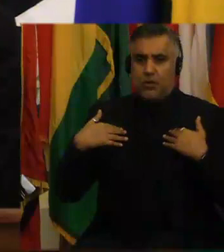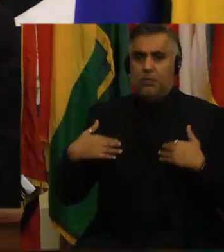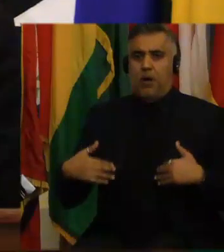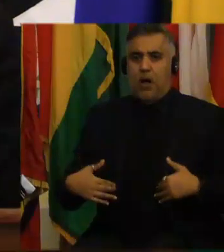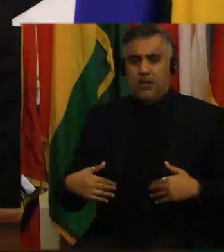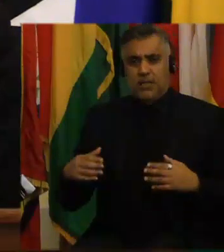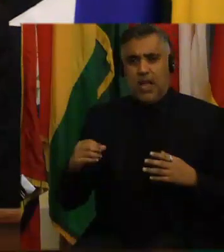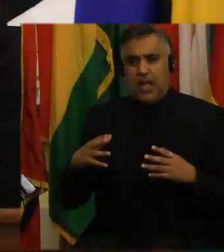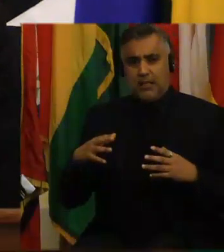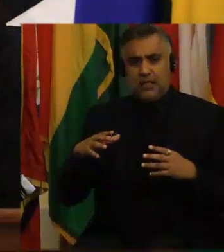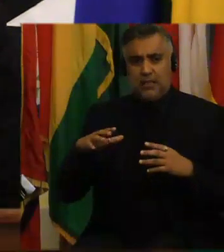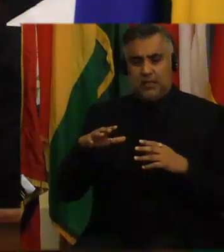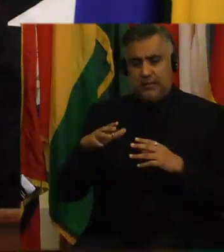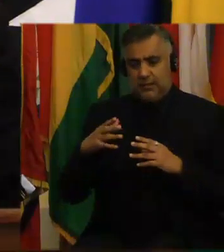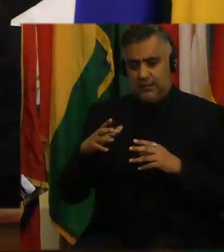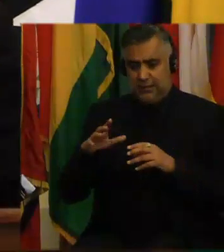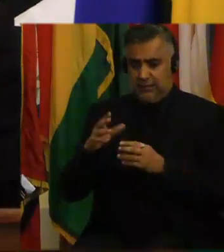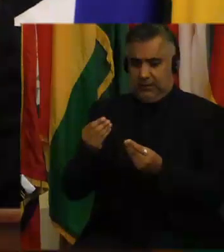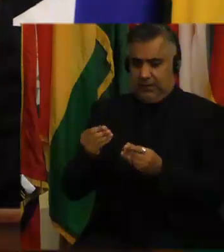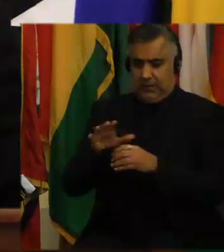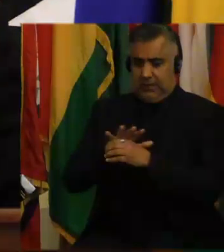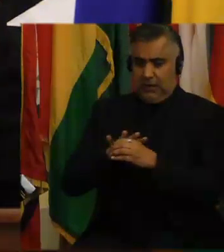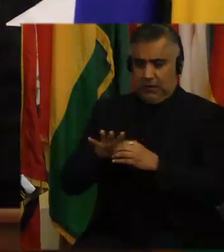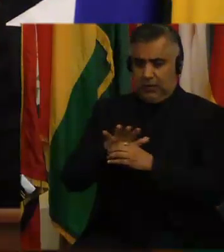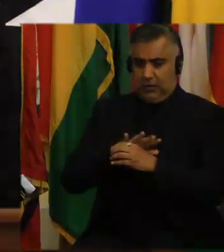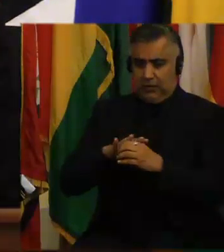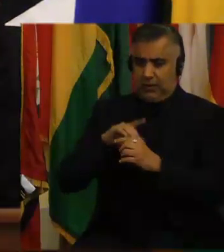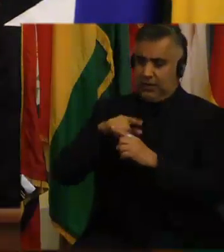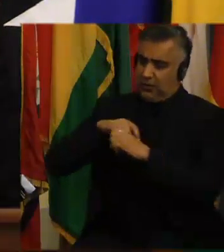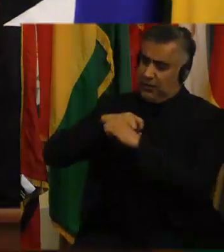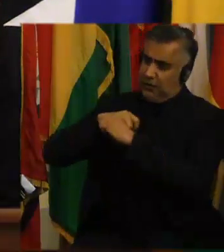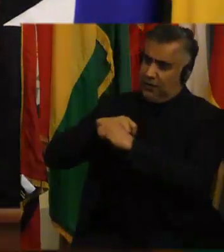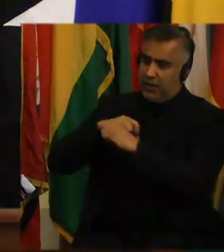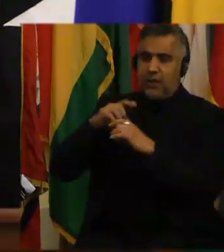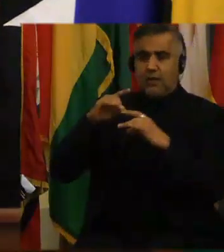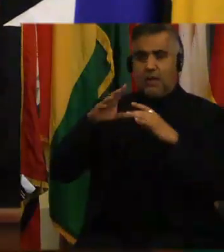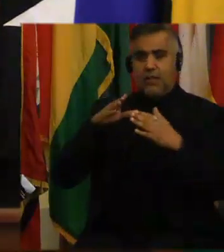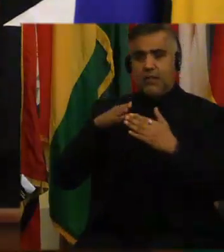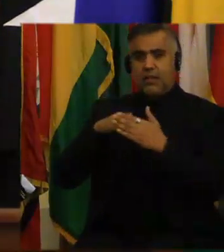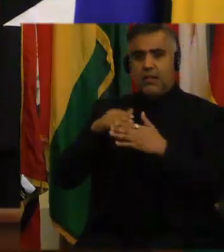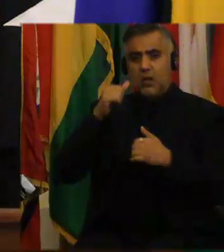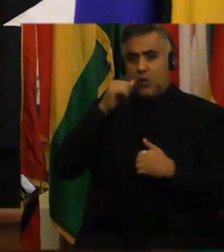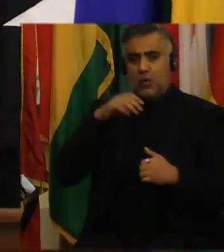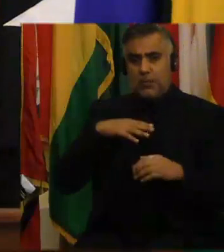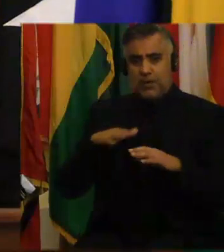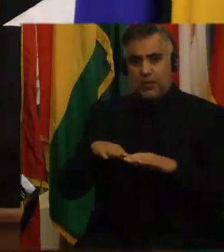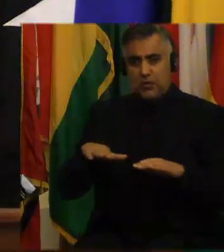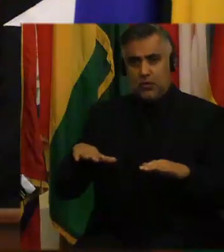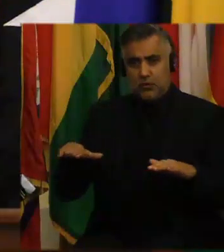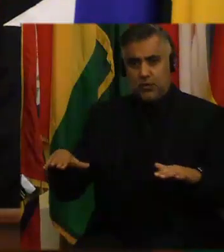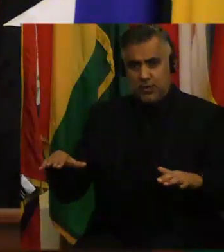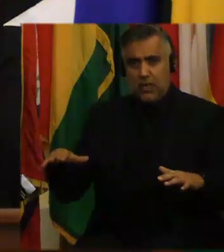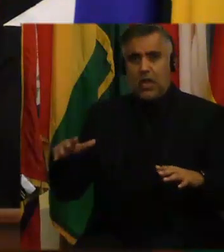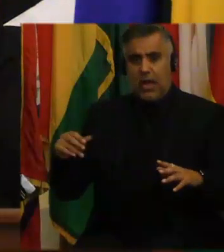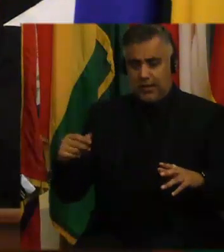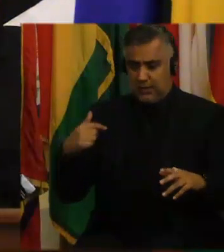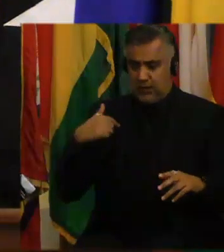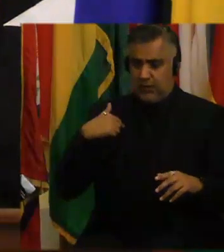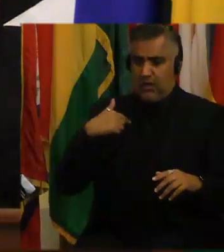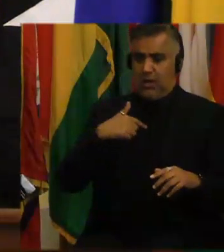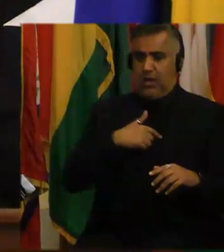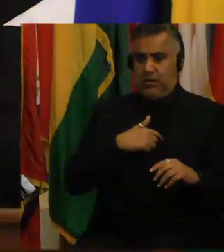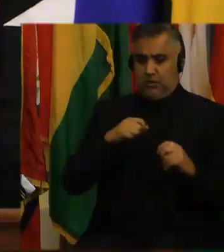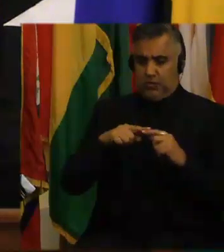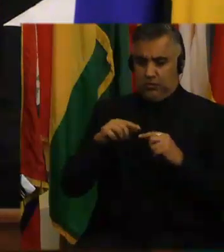defienden. La violencia contra las mujeres y las niñas en la región nos ha convertido en una de las regiones con menores posibilidades de progreso y con